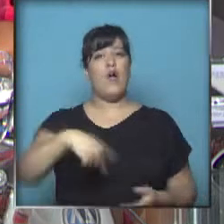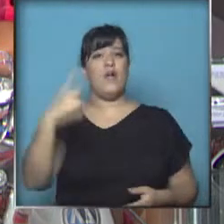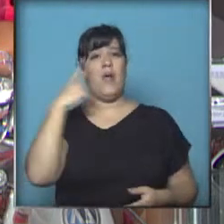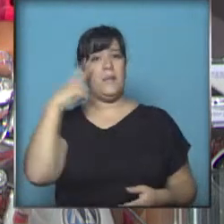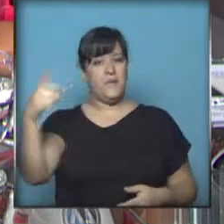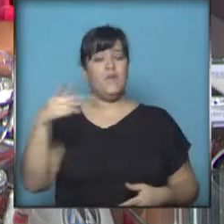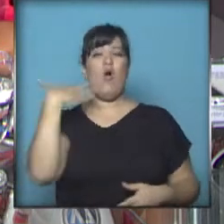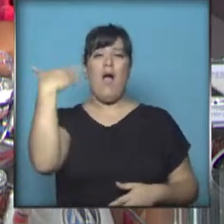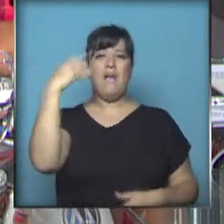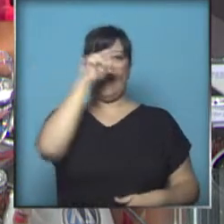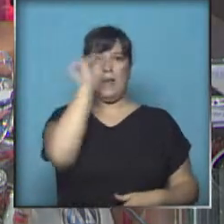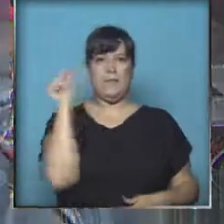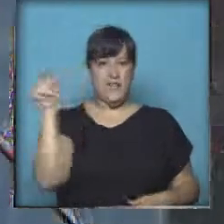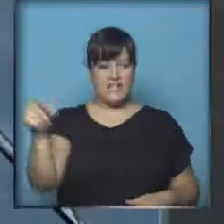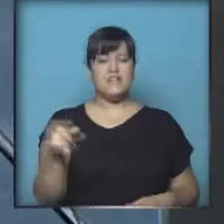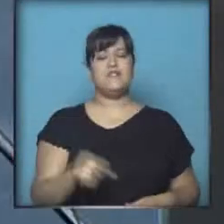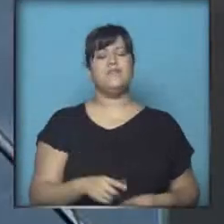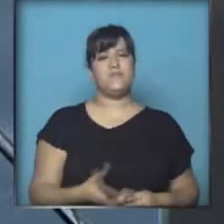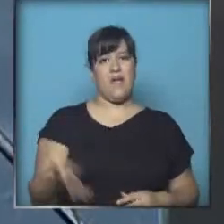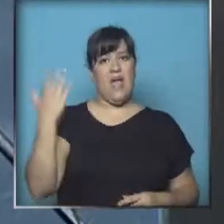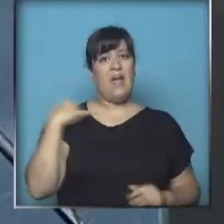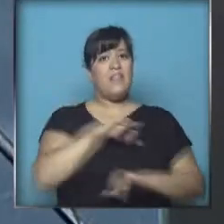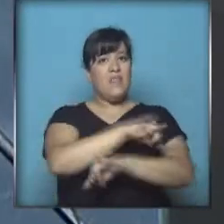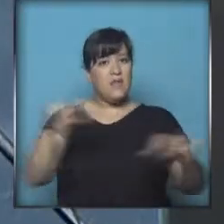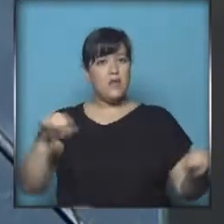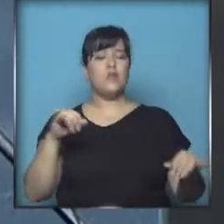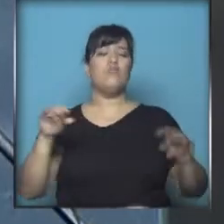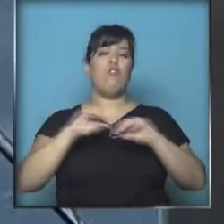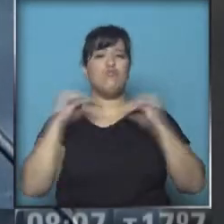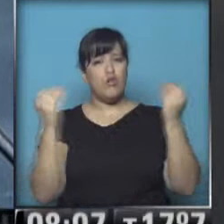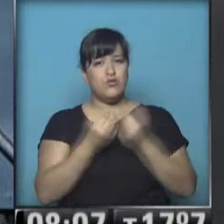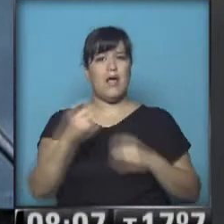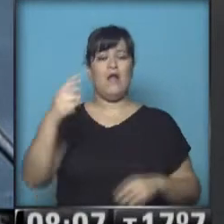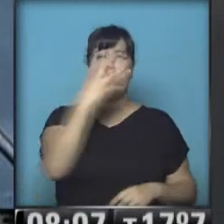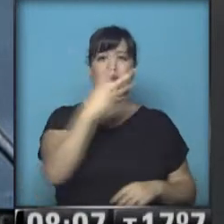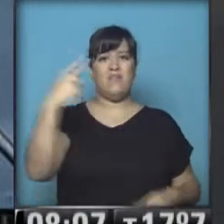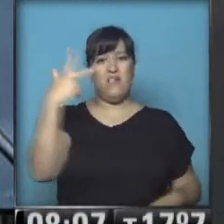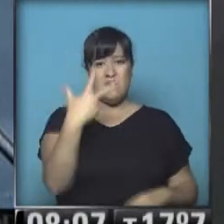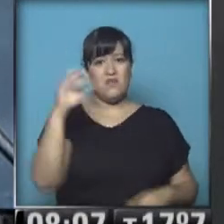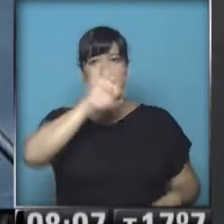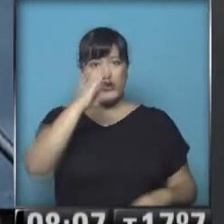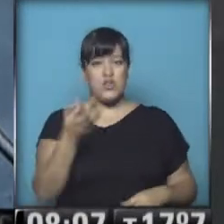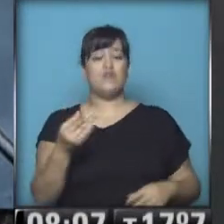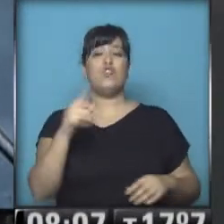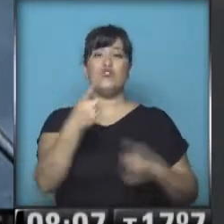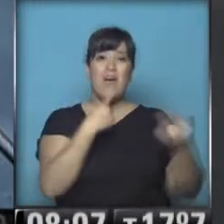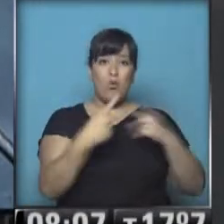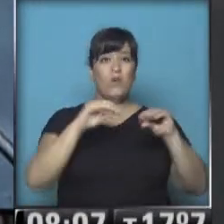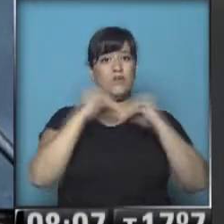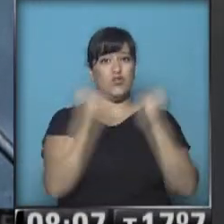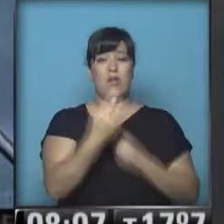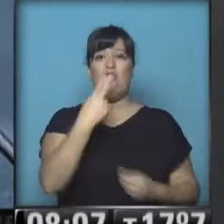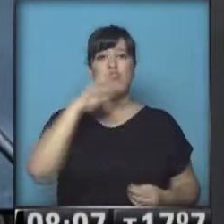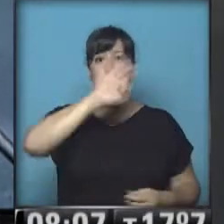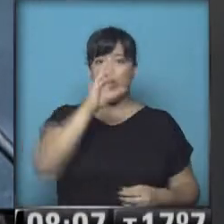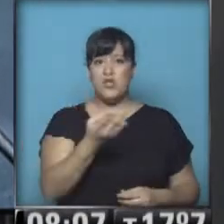hablaba capitán lo transmitimos anteriormente decían que el equivalente al 33 por ciento esta encuesta y determinar 11 por ciento pero es necesario